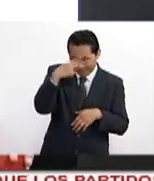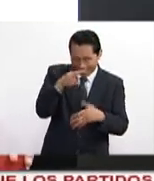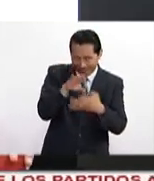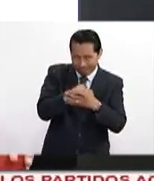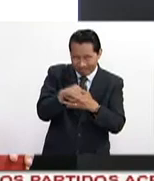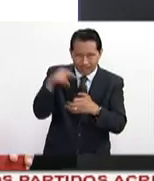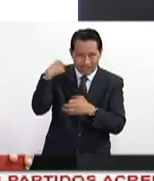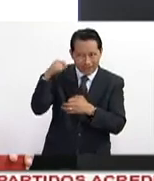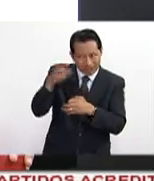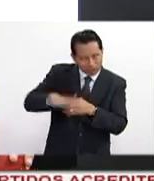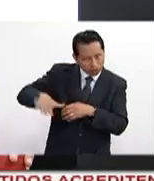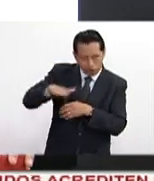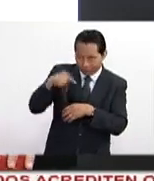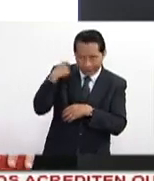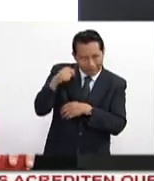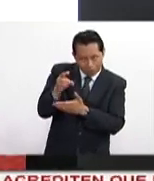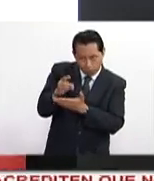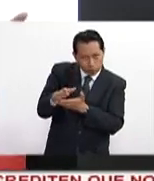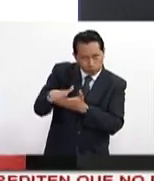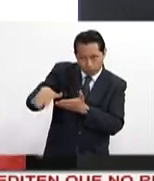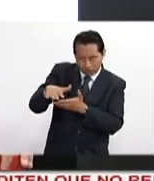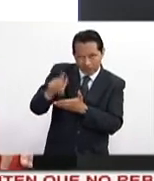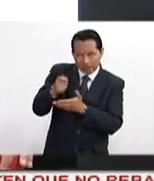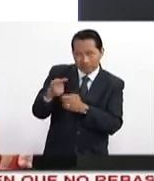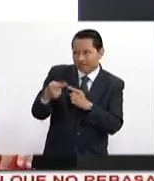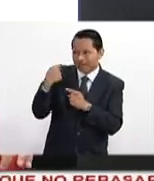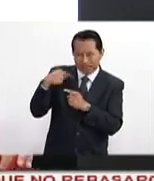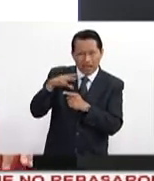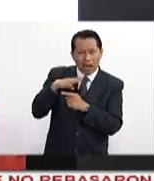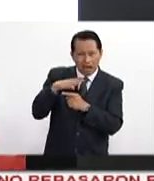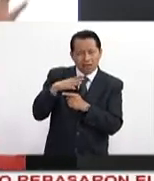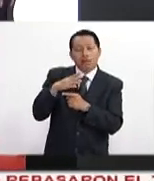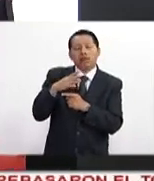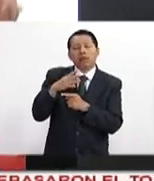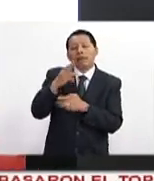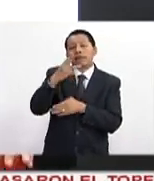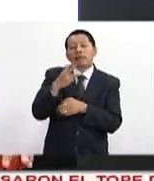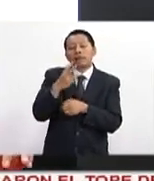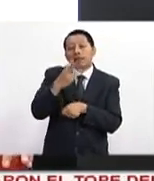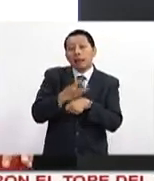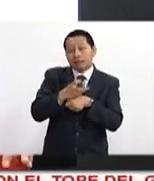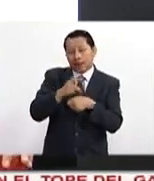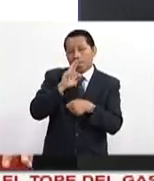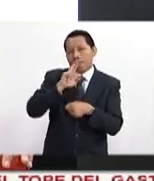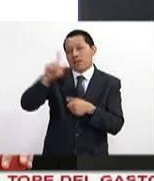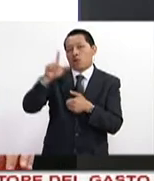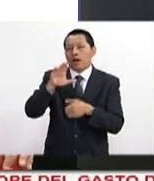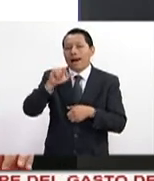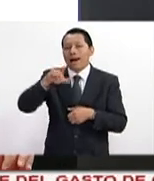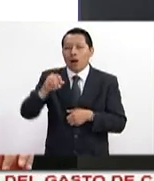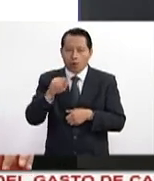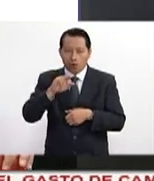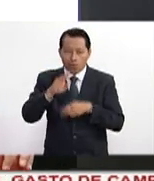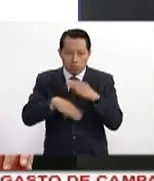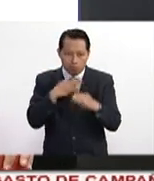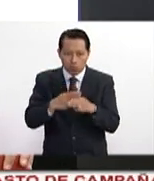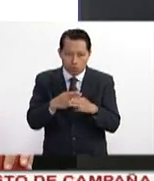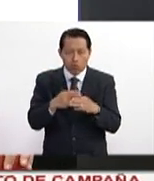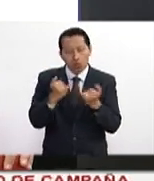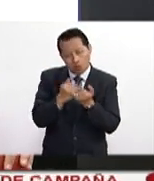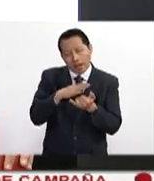tabasqueño. Ese cacao hace 10 años sacó un premio como el 3er mejor cacao del mundo, porque hay también concursos de cacao en